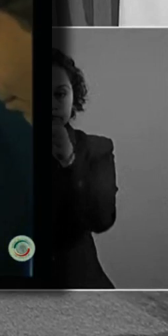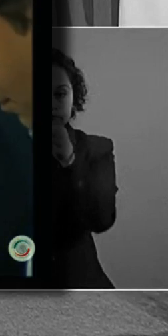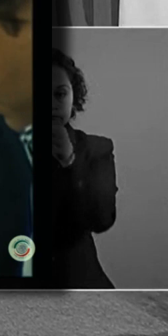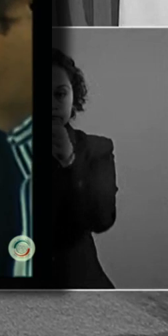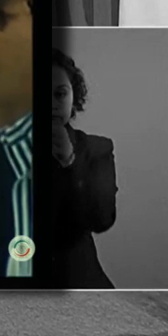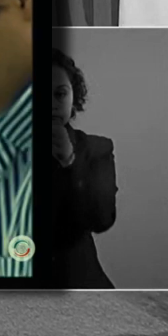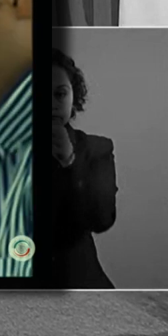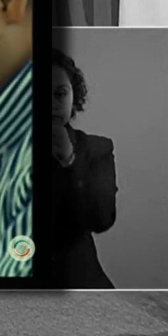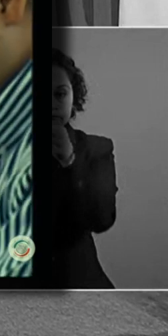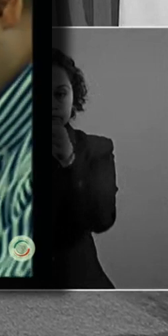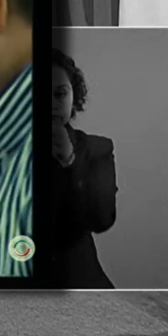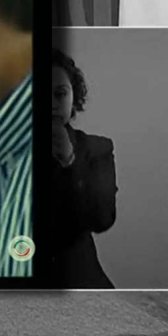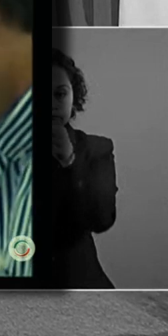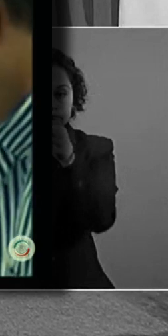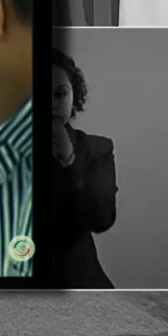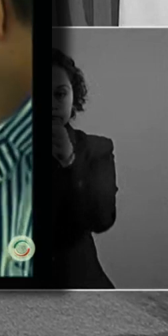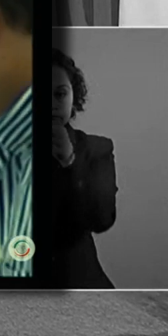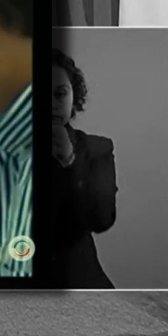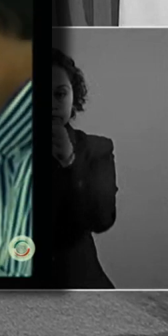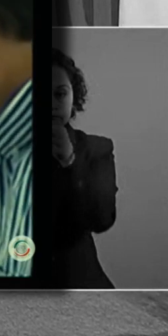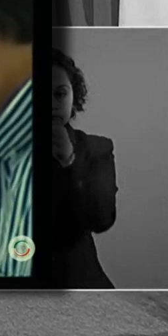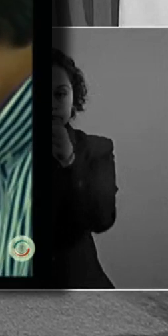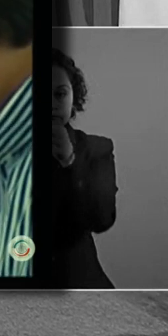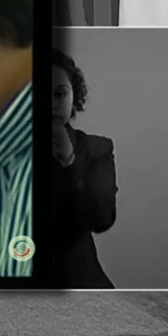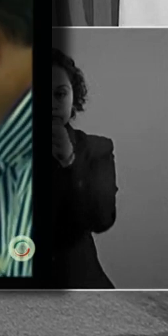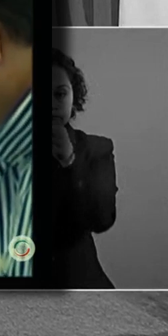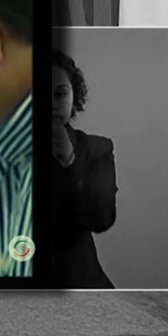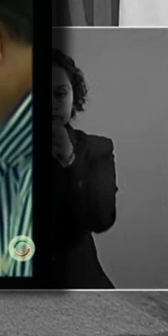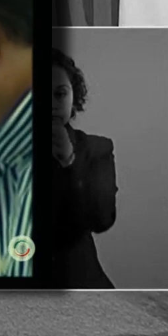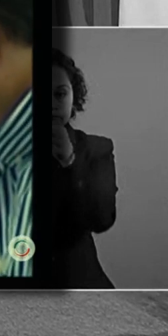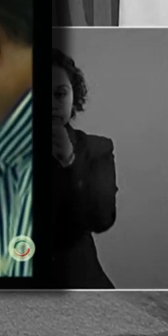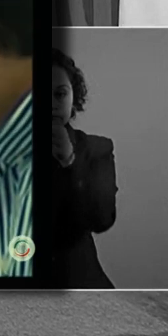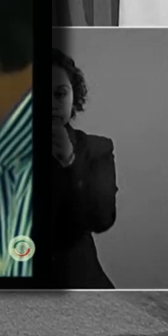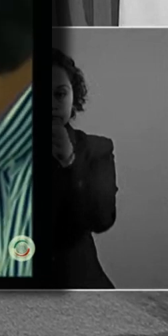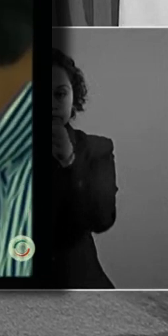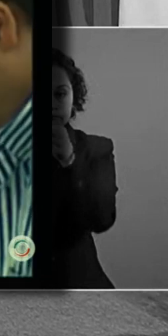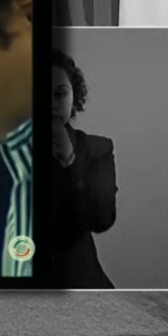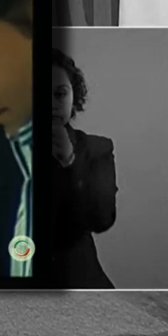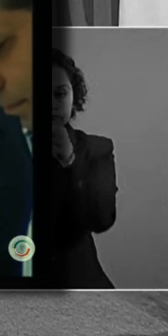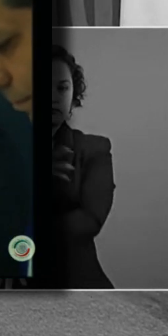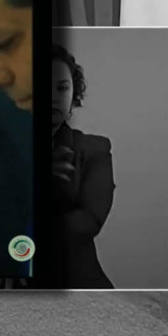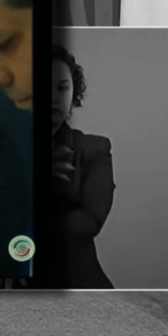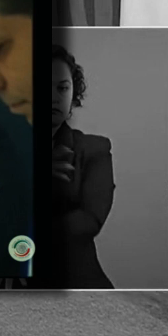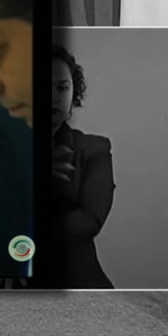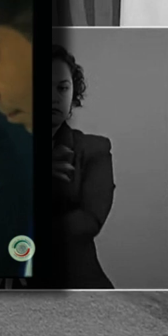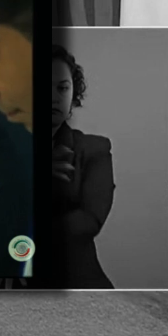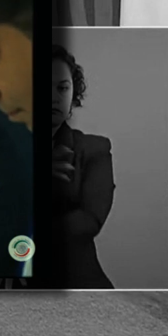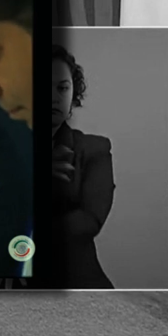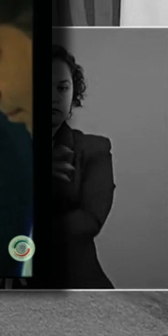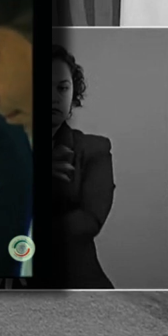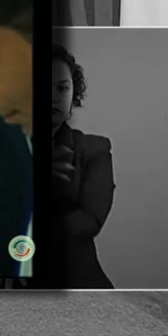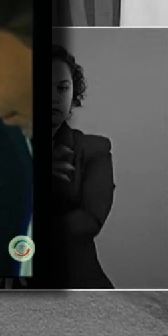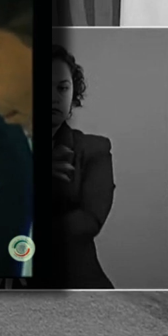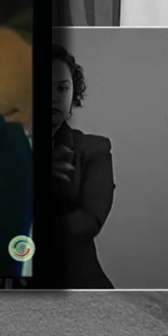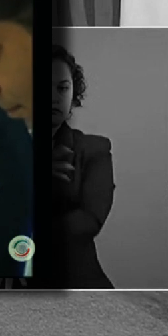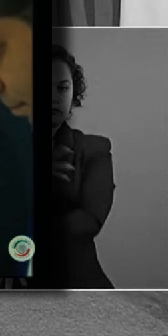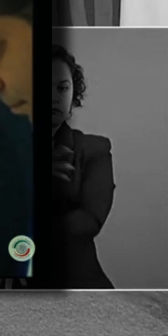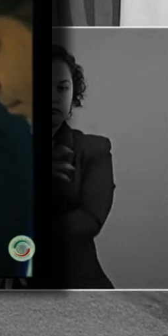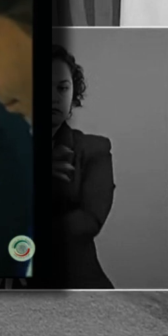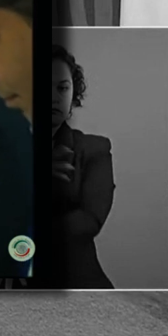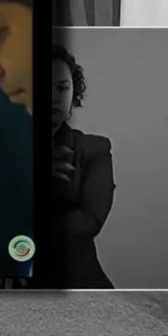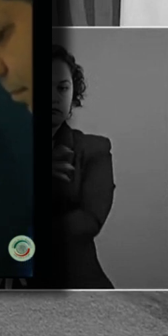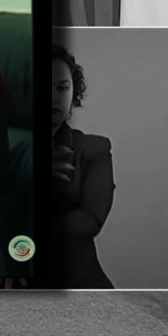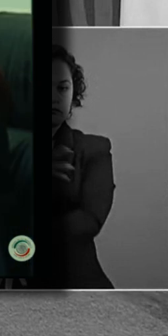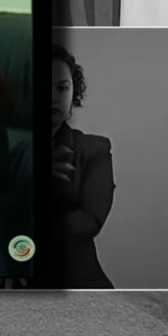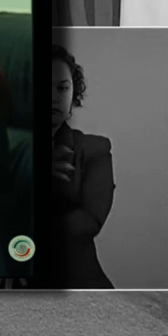República para poder estar aquí frente a ustedes como candidato a ocupar la vacante de comisionado en la Comisión Reguladora de Energía